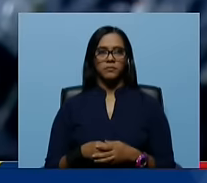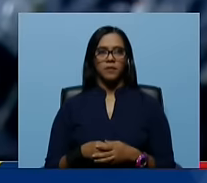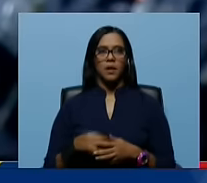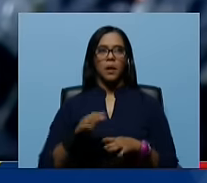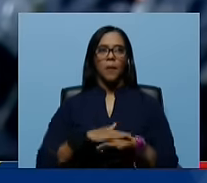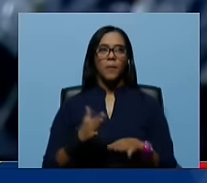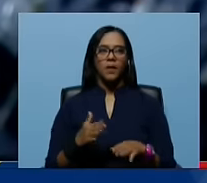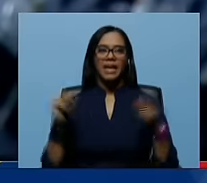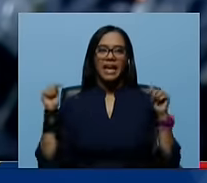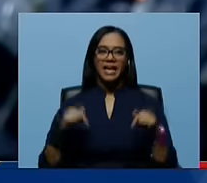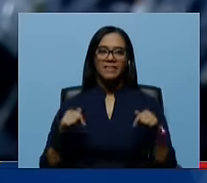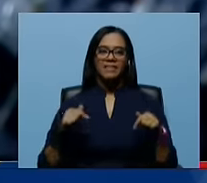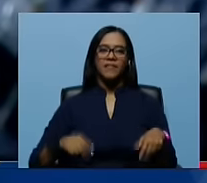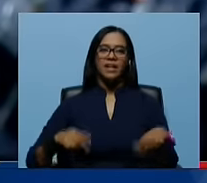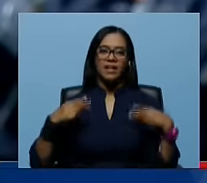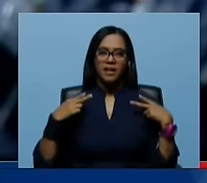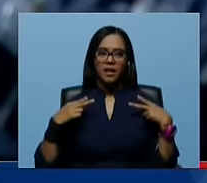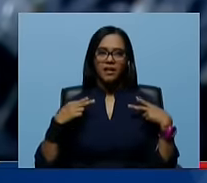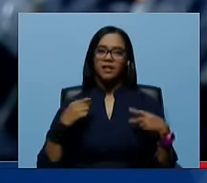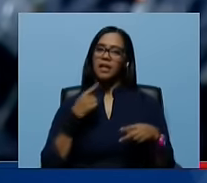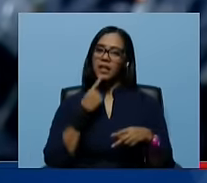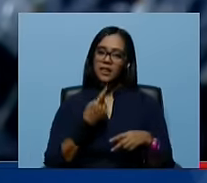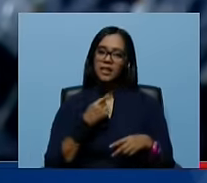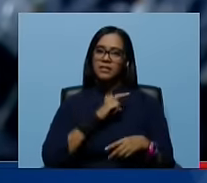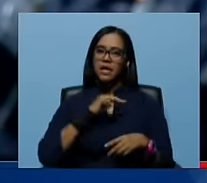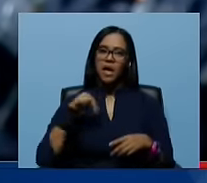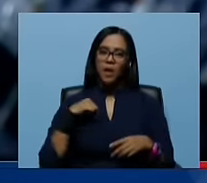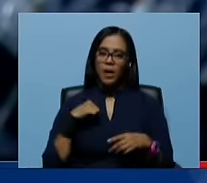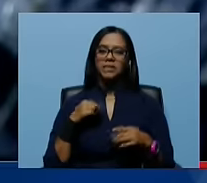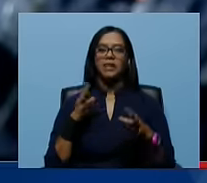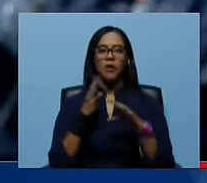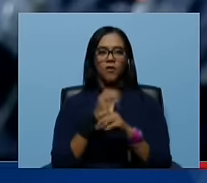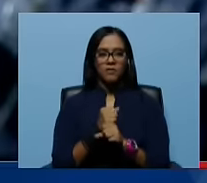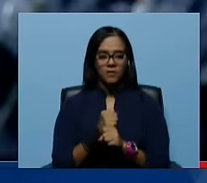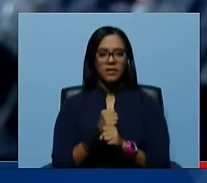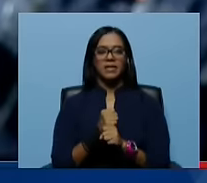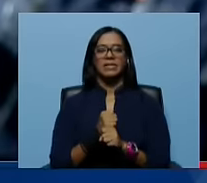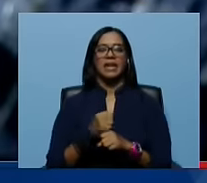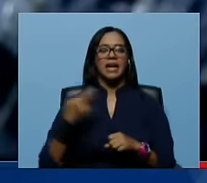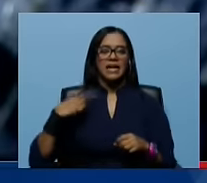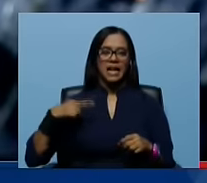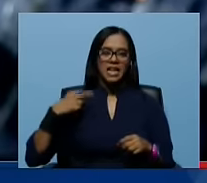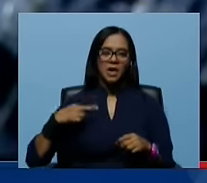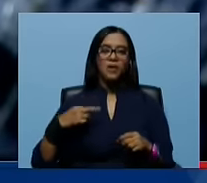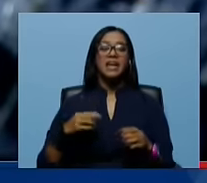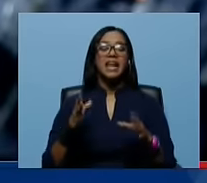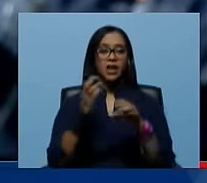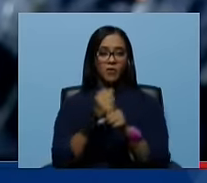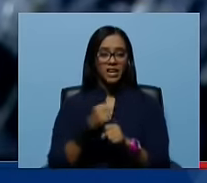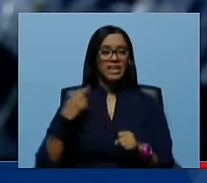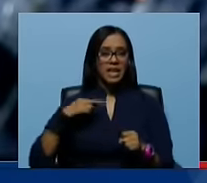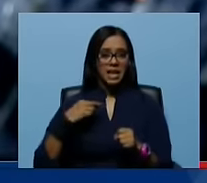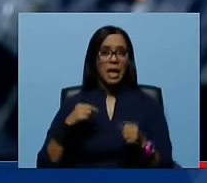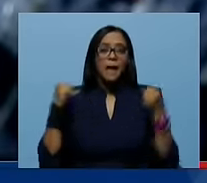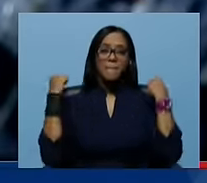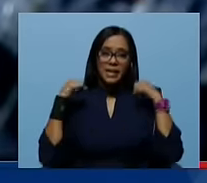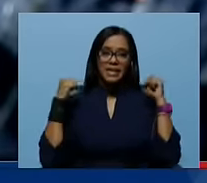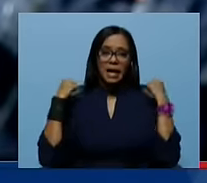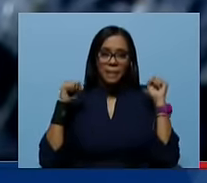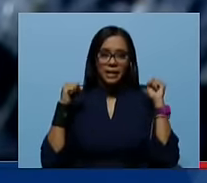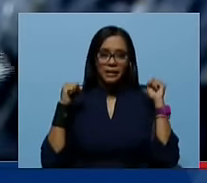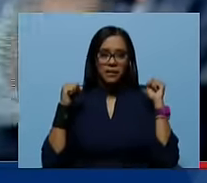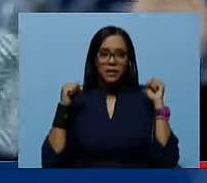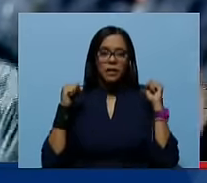Porque esta vida, dicen nuestras creencias religiosas, y las creencias religiosas prácticamente